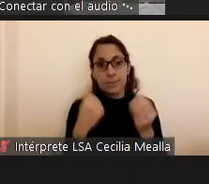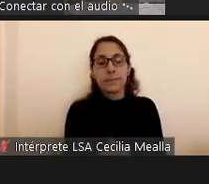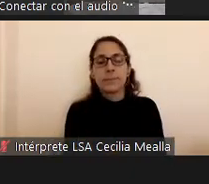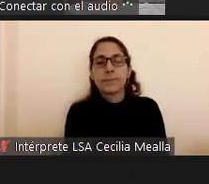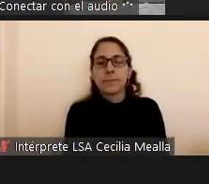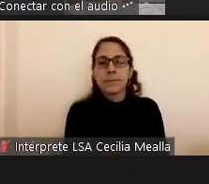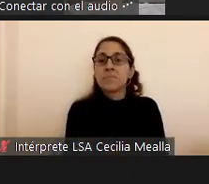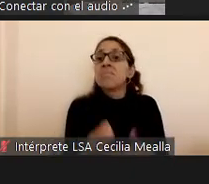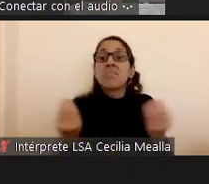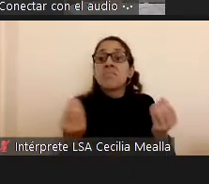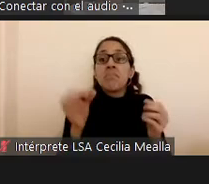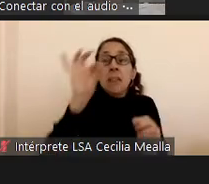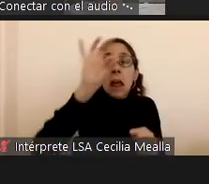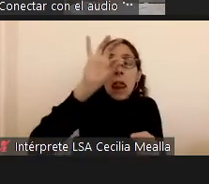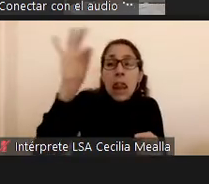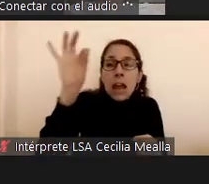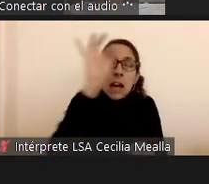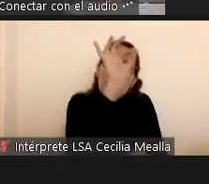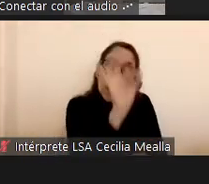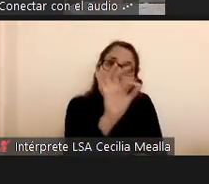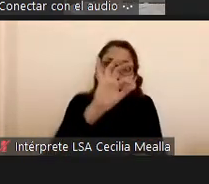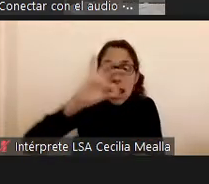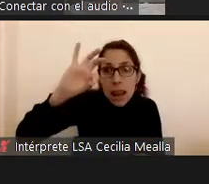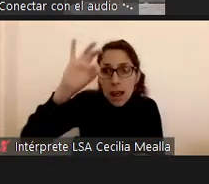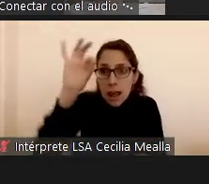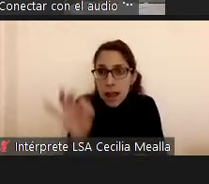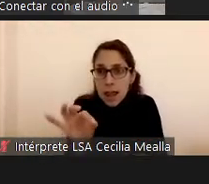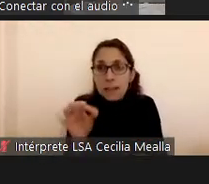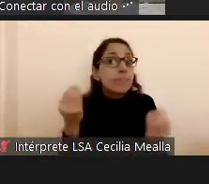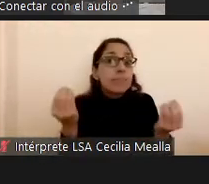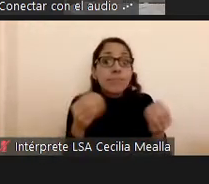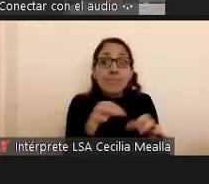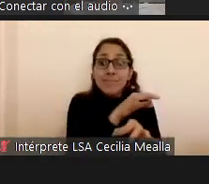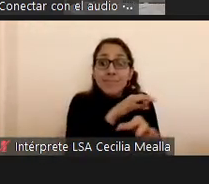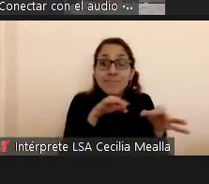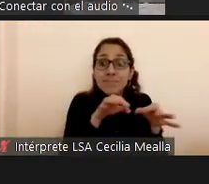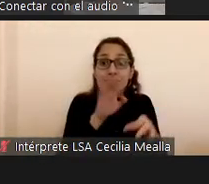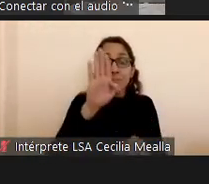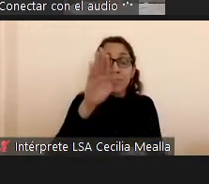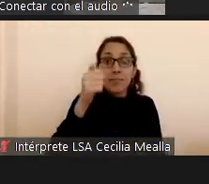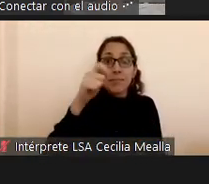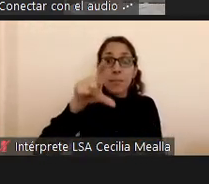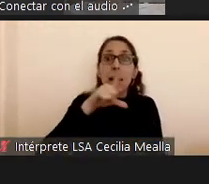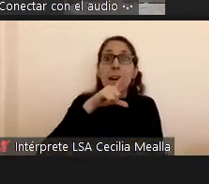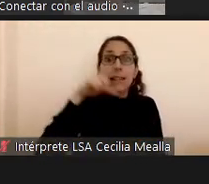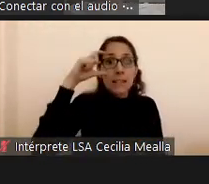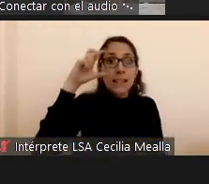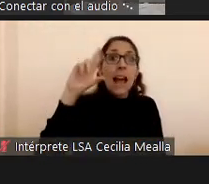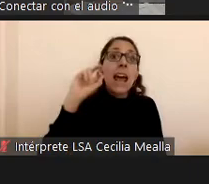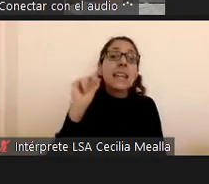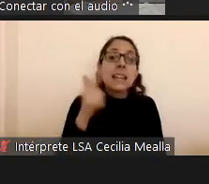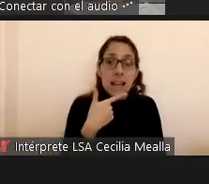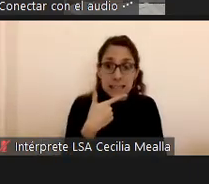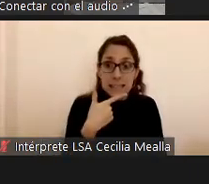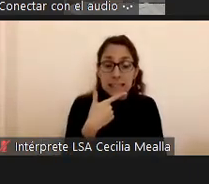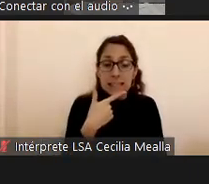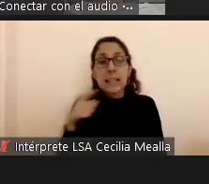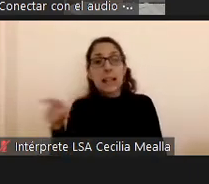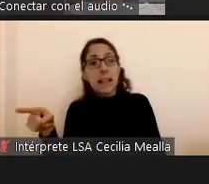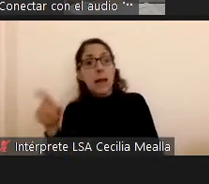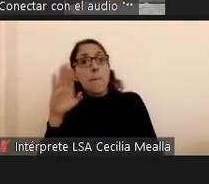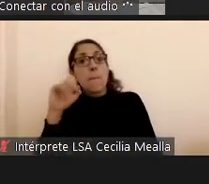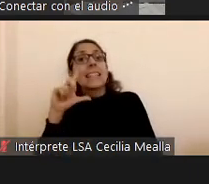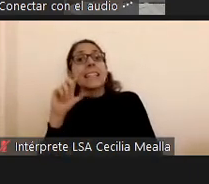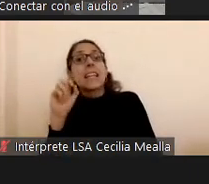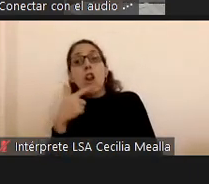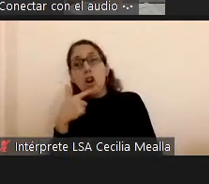¿Qué son todas estas cosas? Bacterias. Bacterias. ¿Neofilillas? ¿Bacilos? Son bacterias, sí,